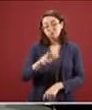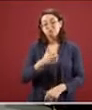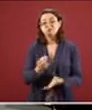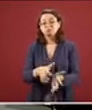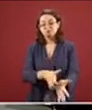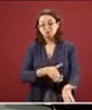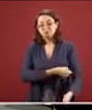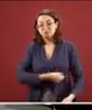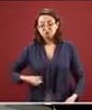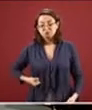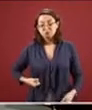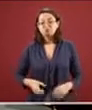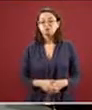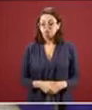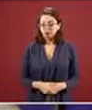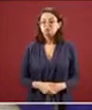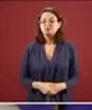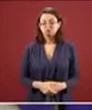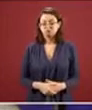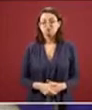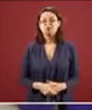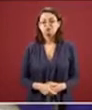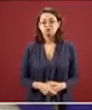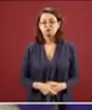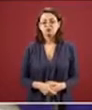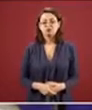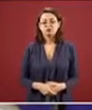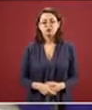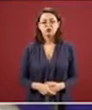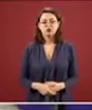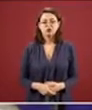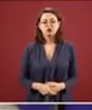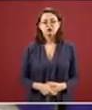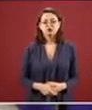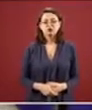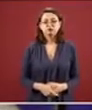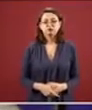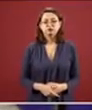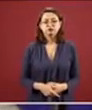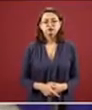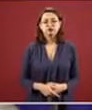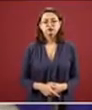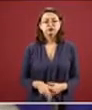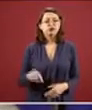estados que están quebrados. Sí. ¿Eso afectaría también los servicios a la gente? No sé, es que… No,